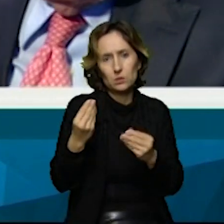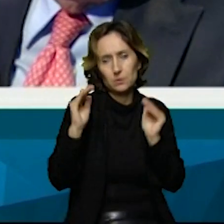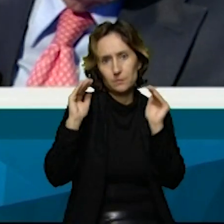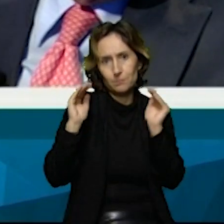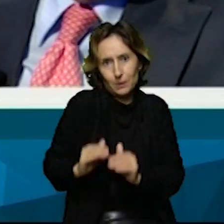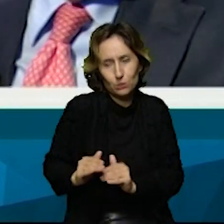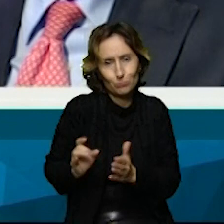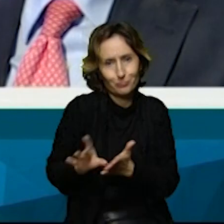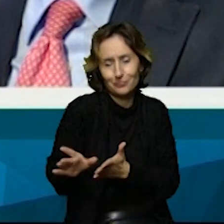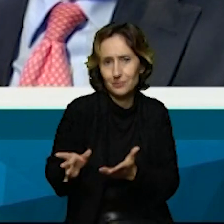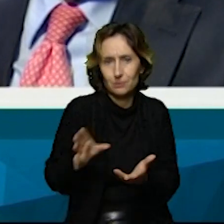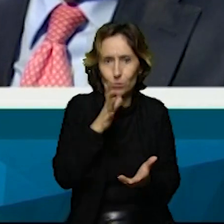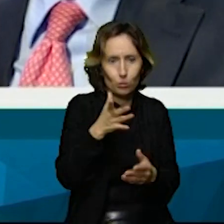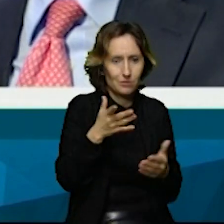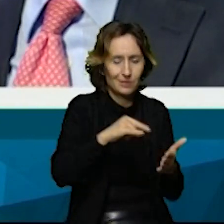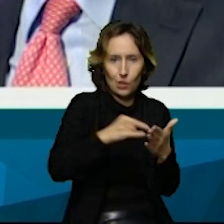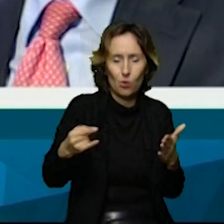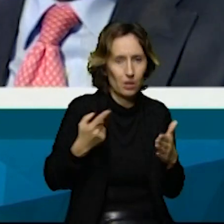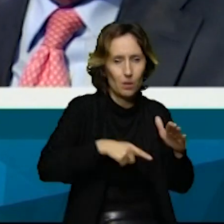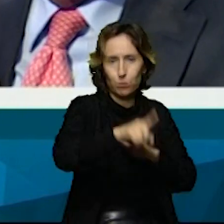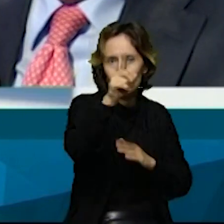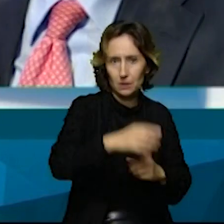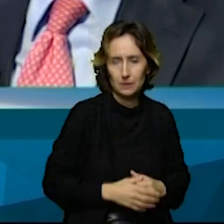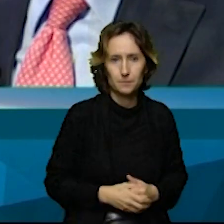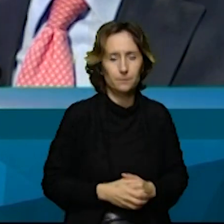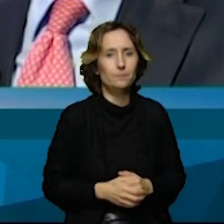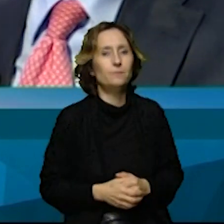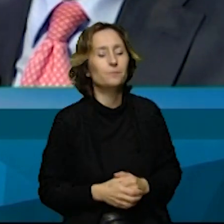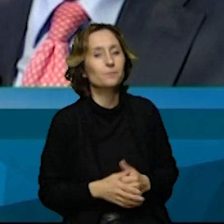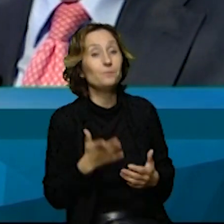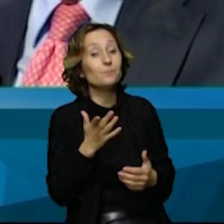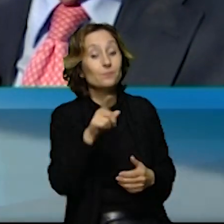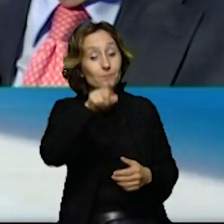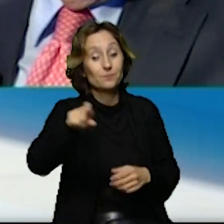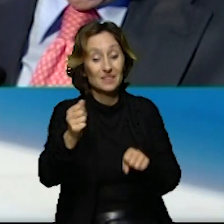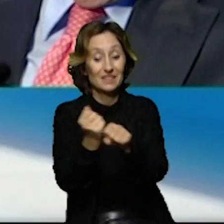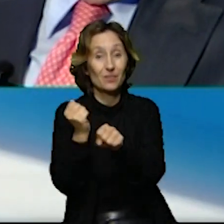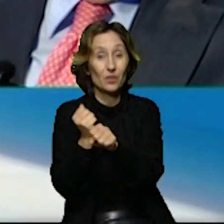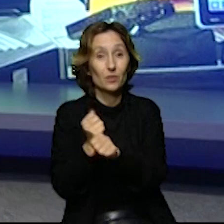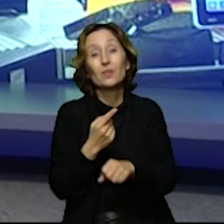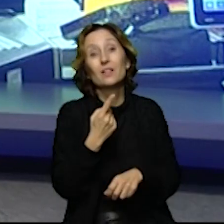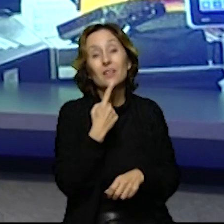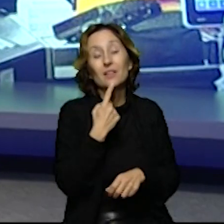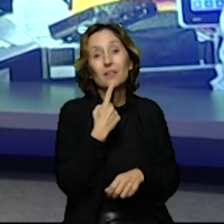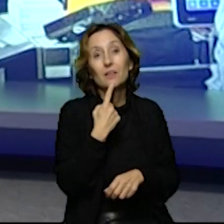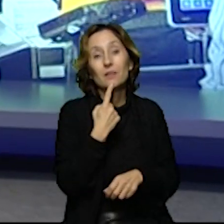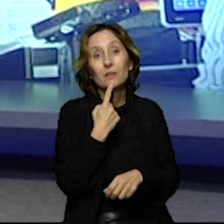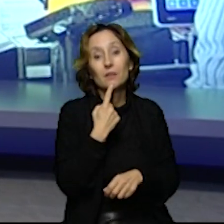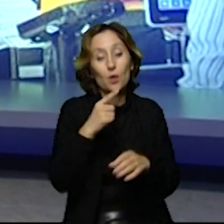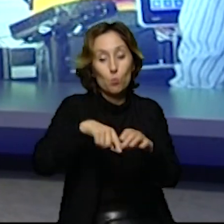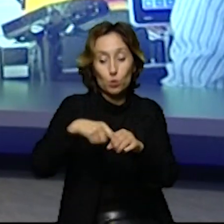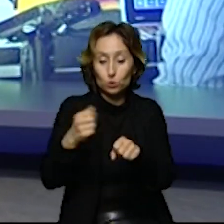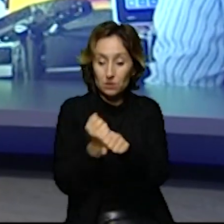Los trabajadores, va a haber, aquí hay quien dice que van a desaparecer muchos